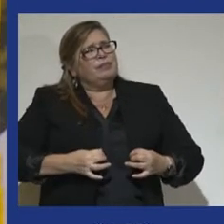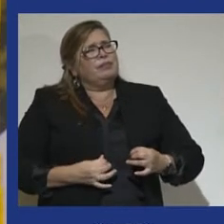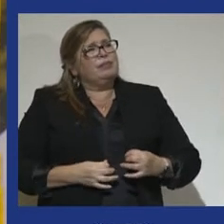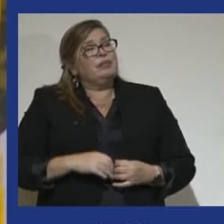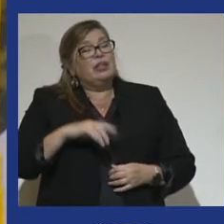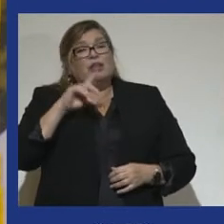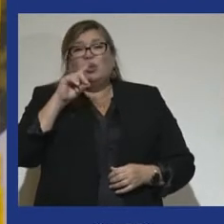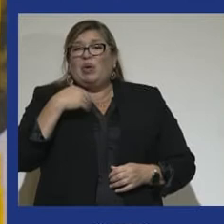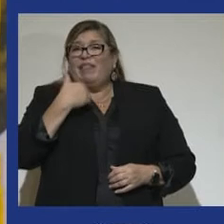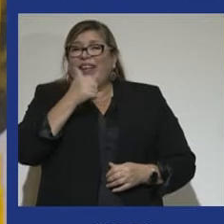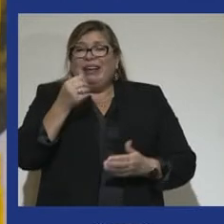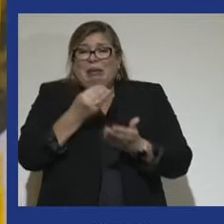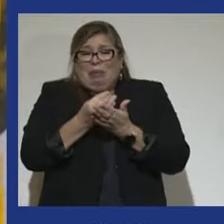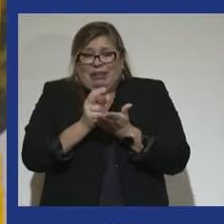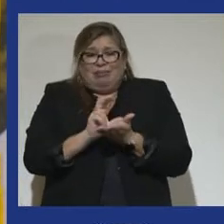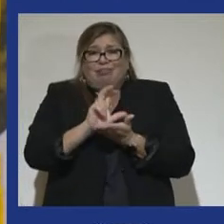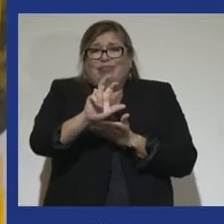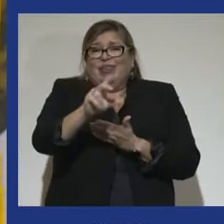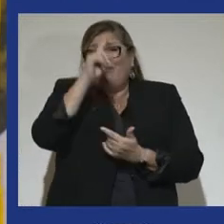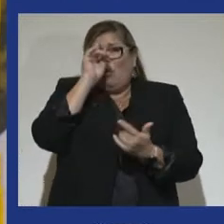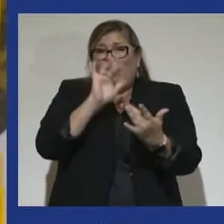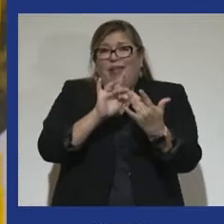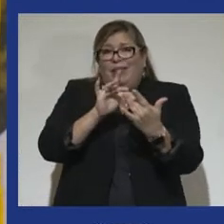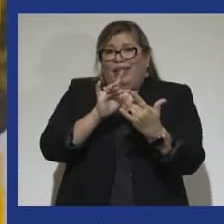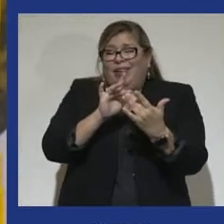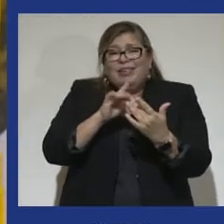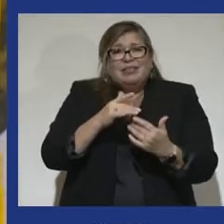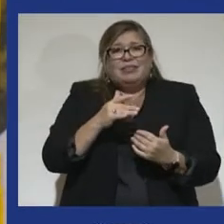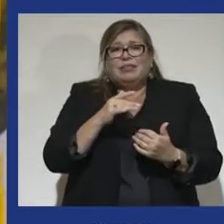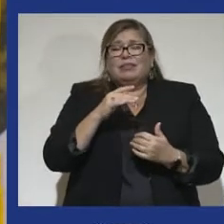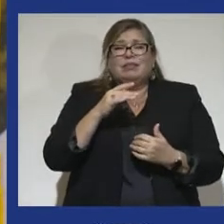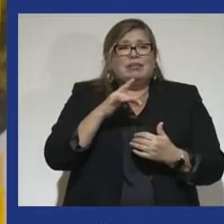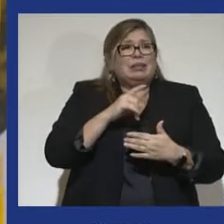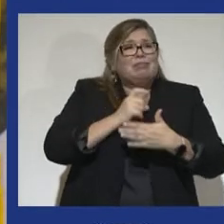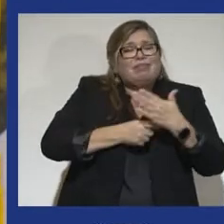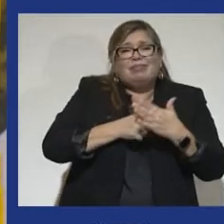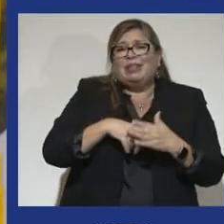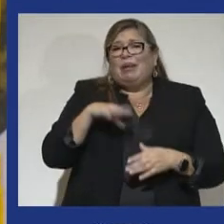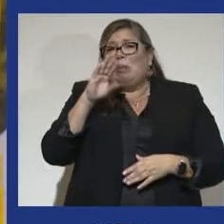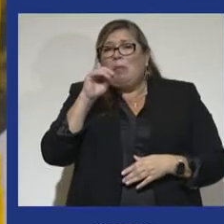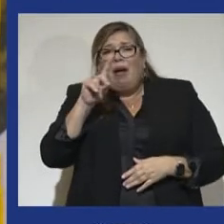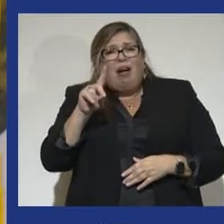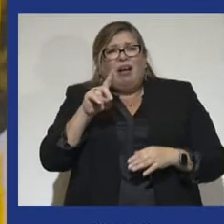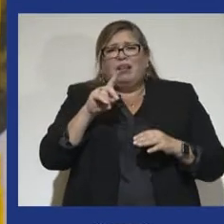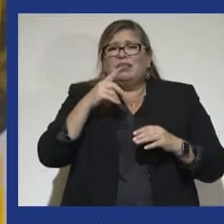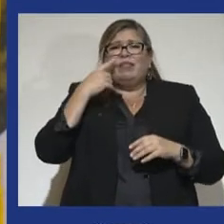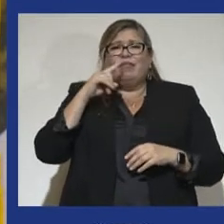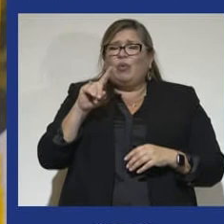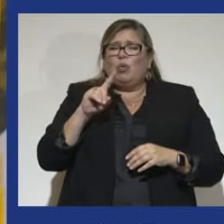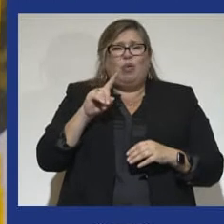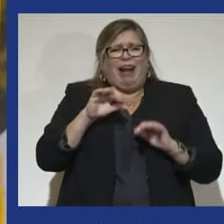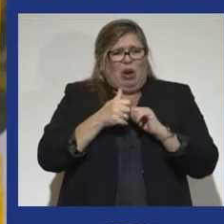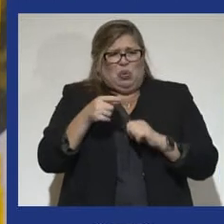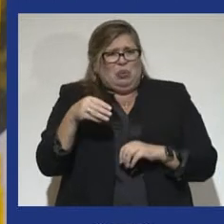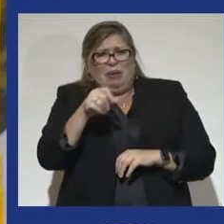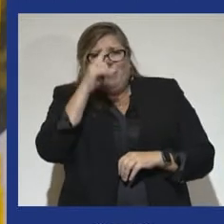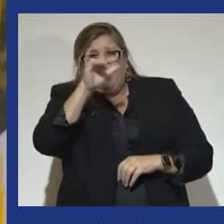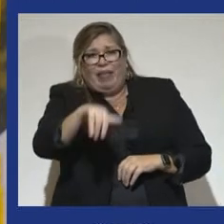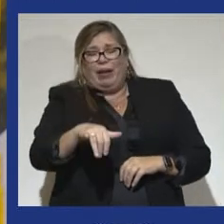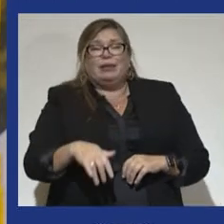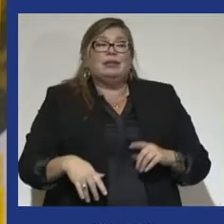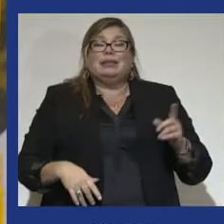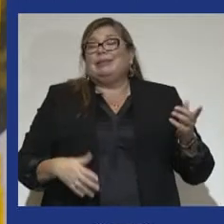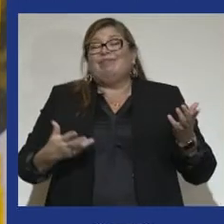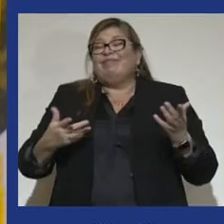alguna partida especial para la banda ancha de internet hay un premio y una tasa especial lo que